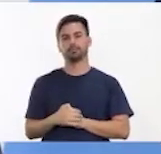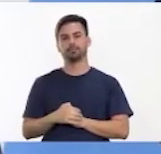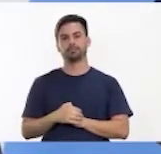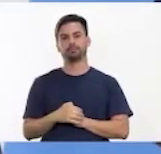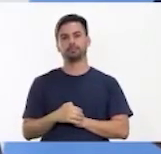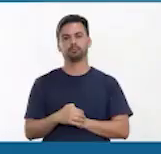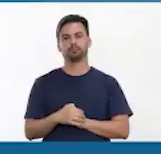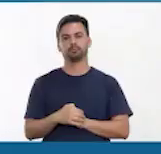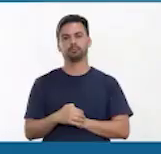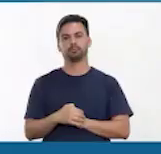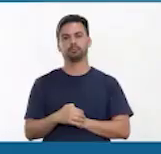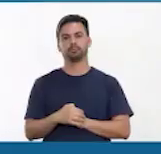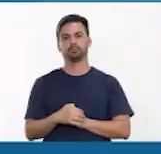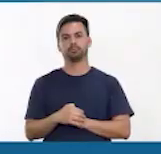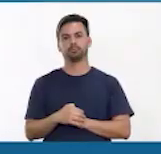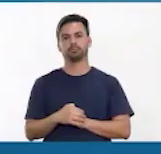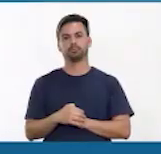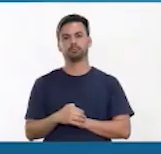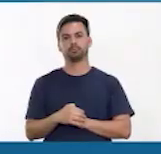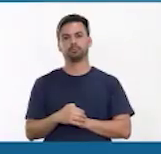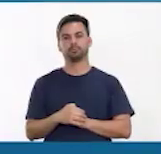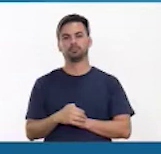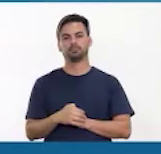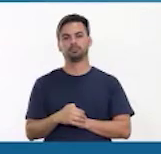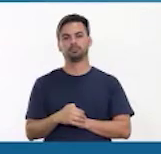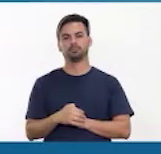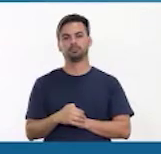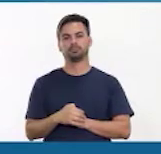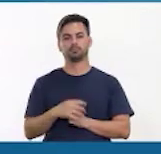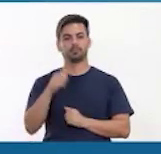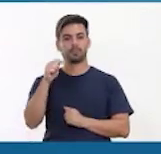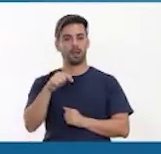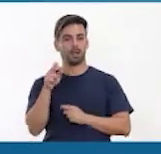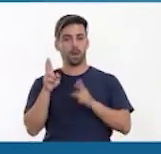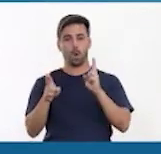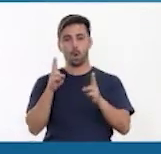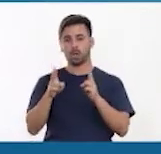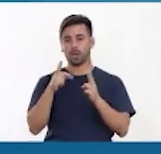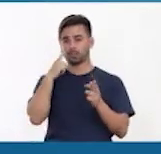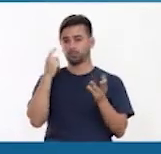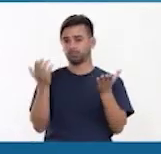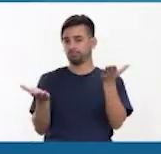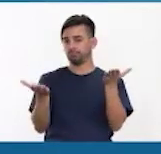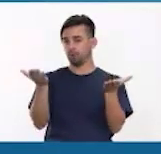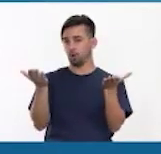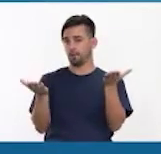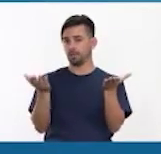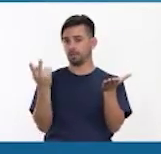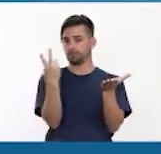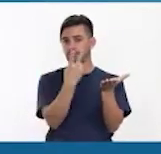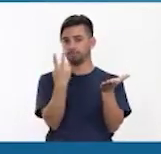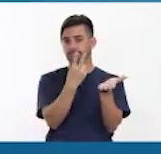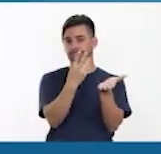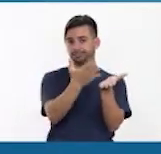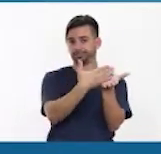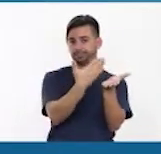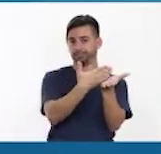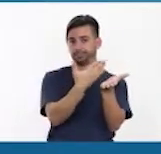de nuestro país. Como les oriento, establecer una comparación entre las dos